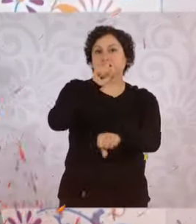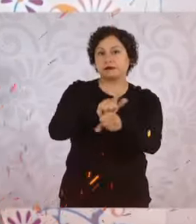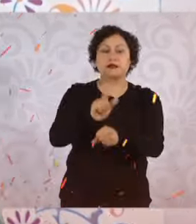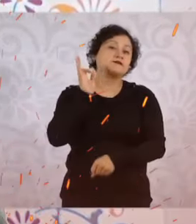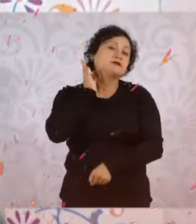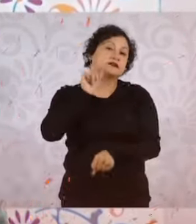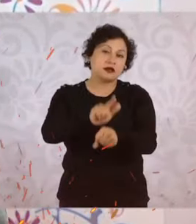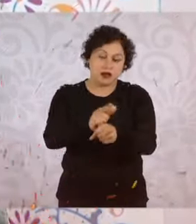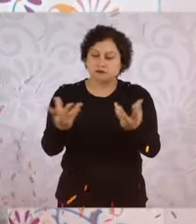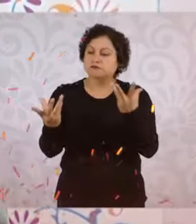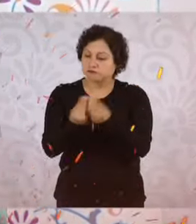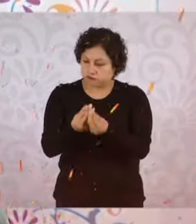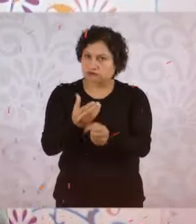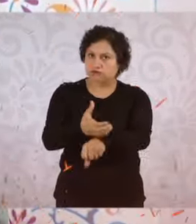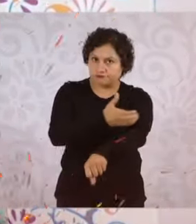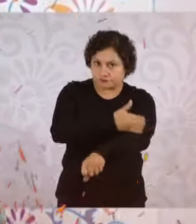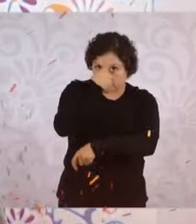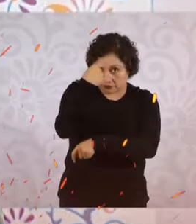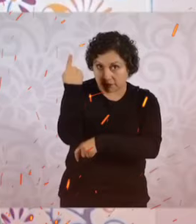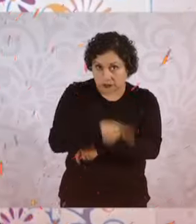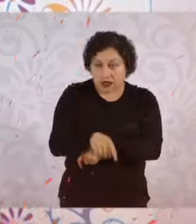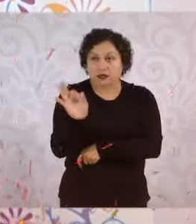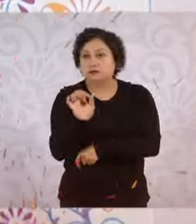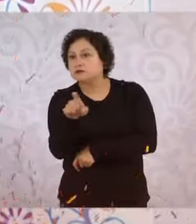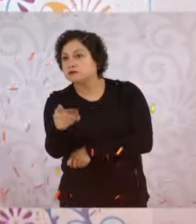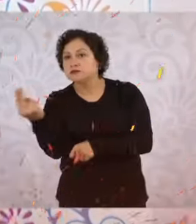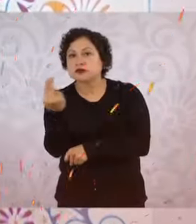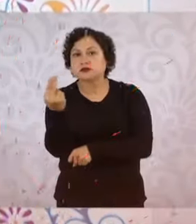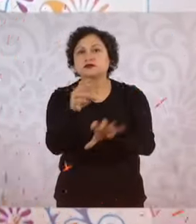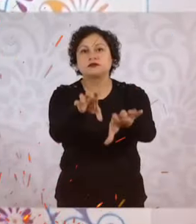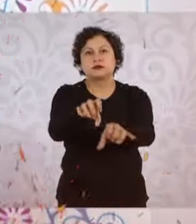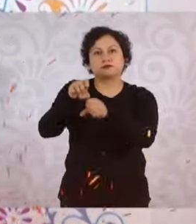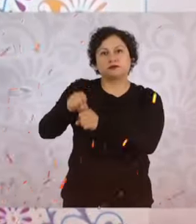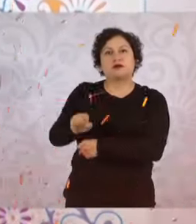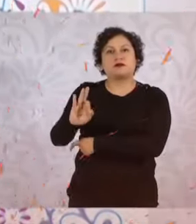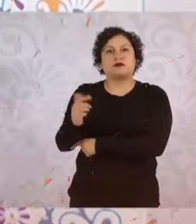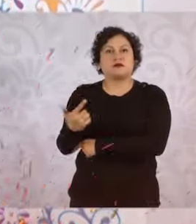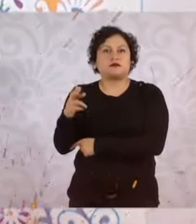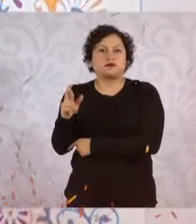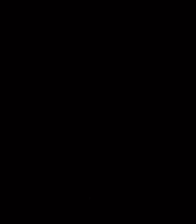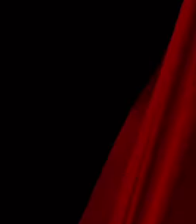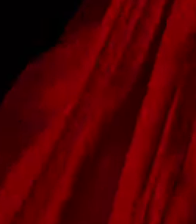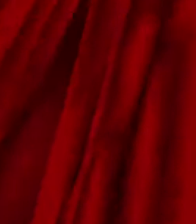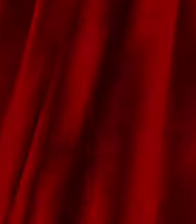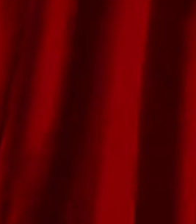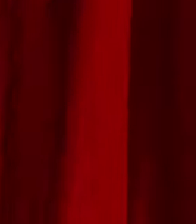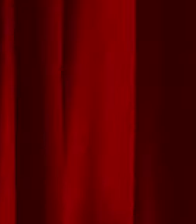es necesario atraer el caso para la Fiscalía General de la República y saber cuál fue el móvil.